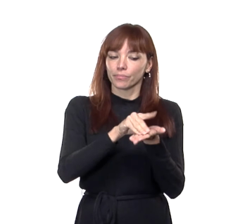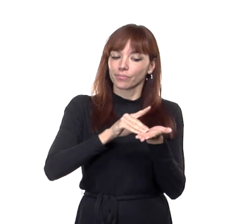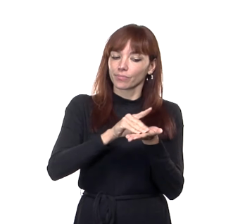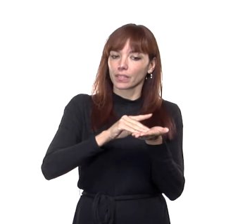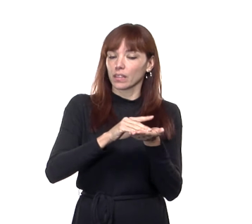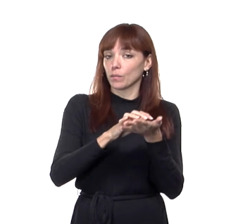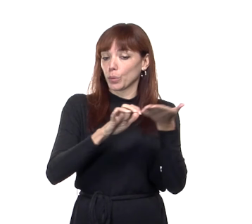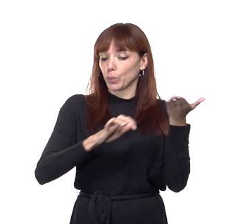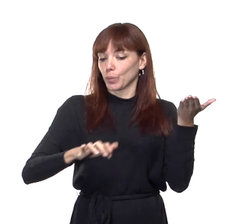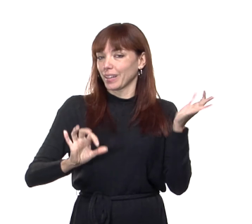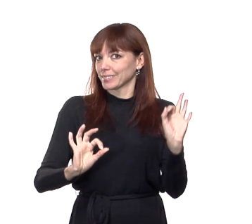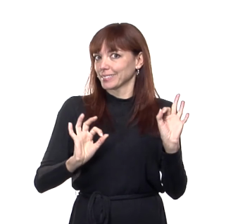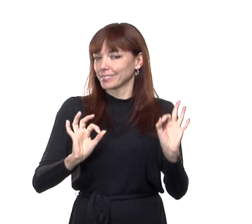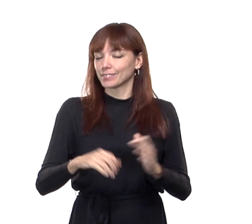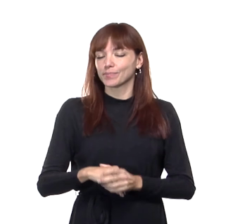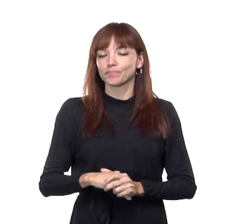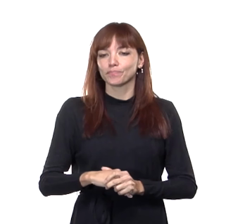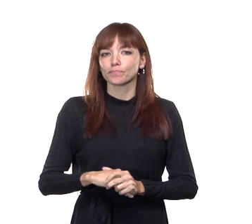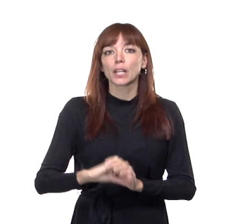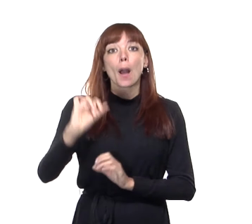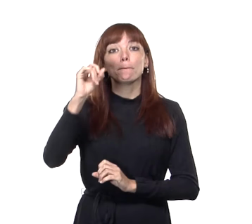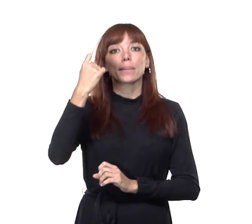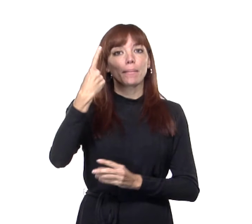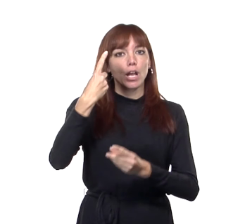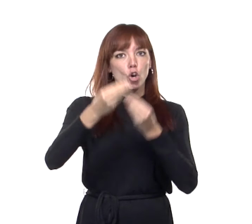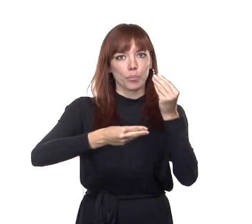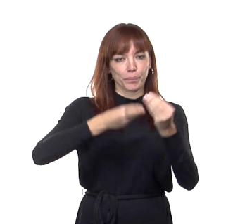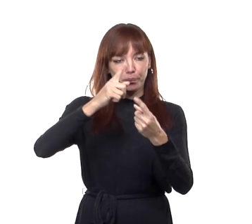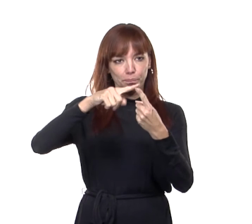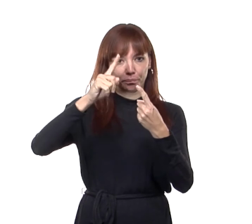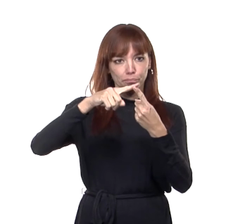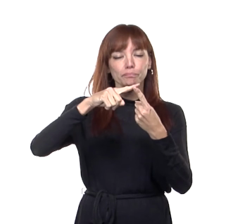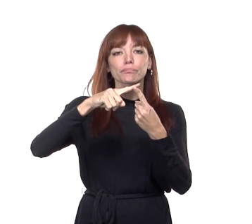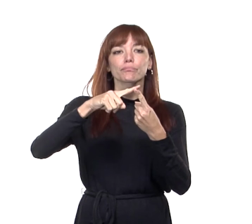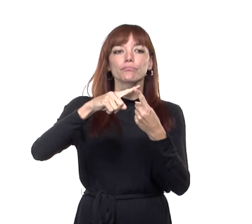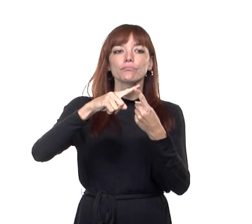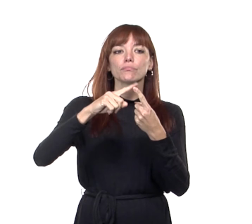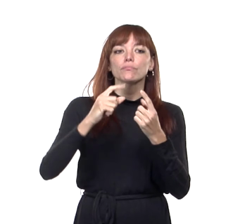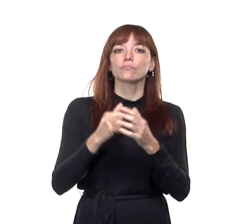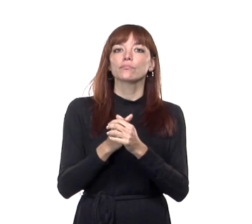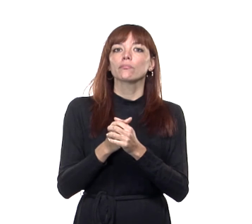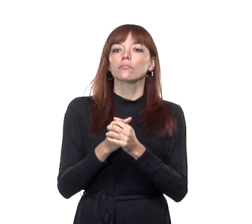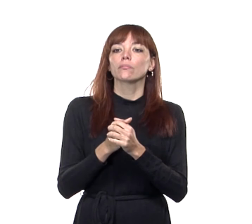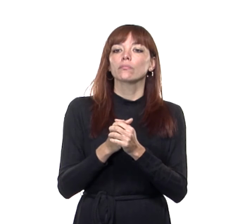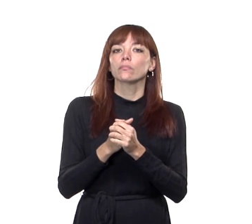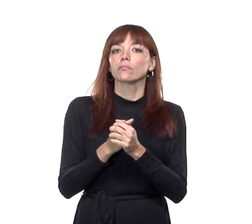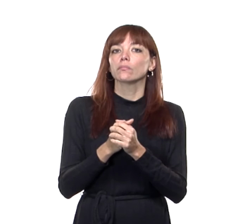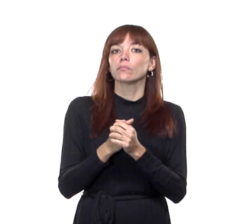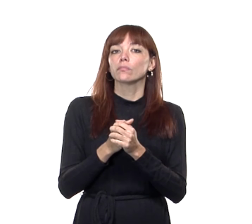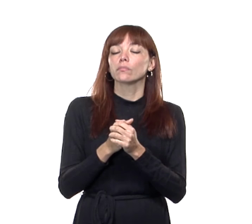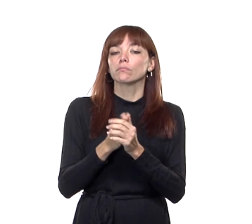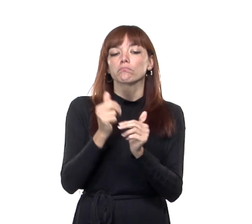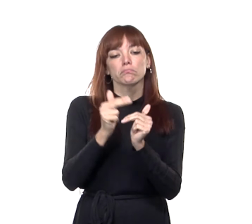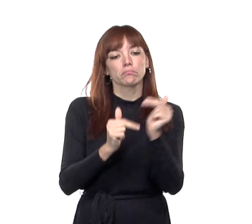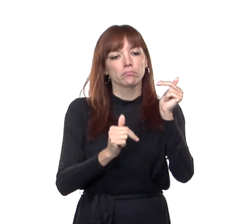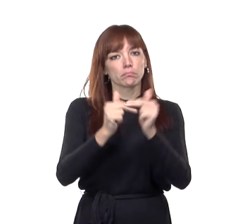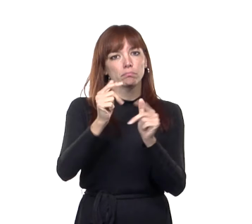está lo primero que hay que hacer es construir compartimentos